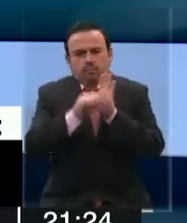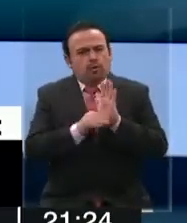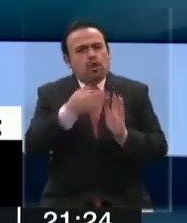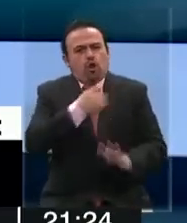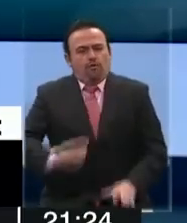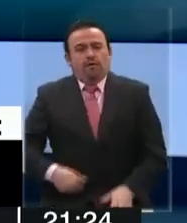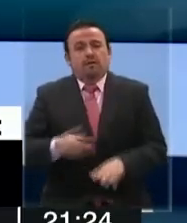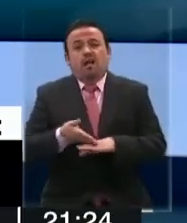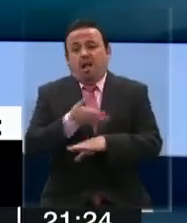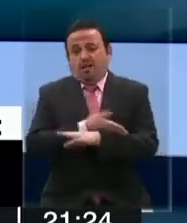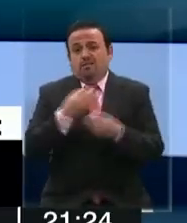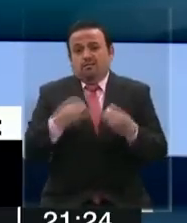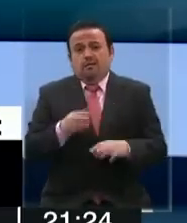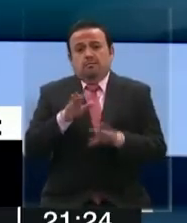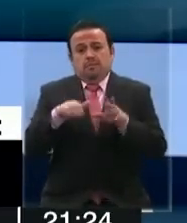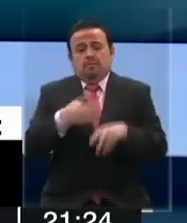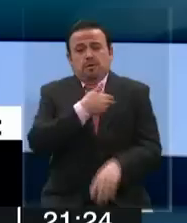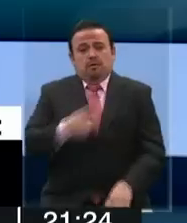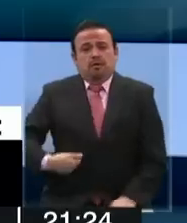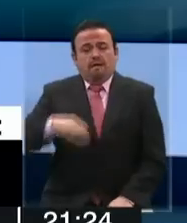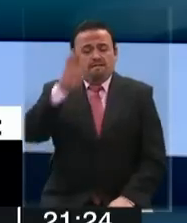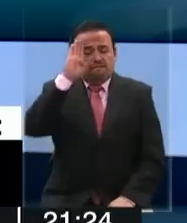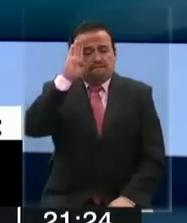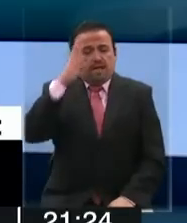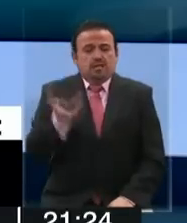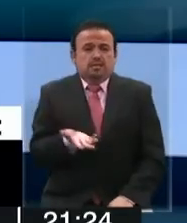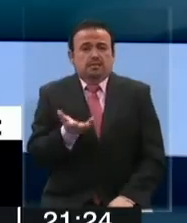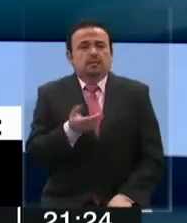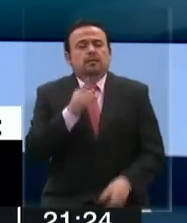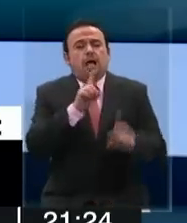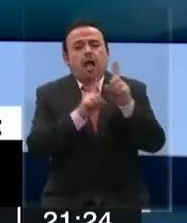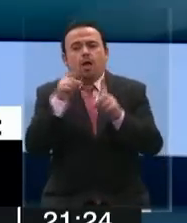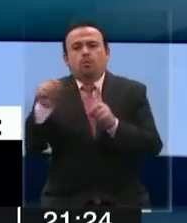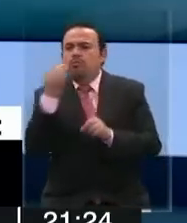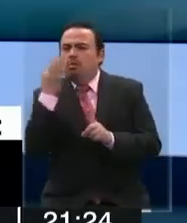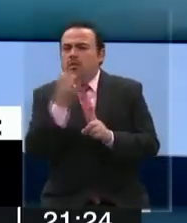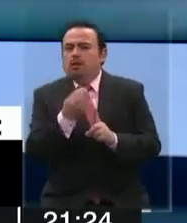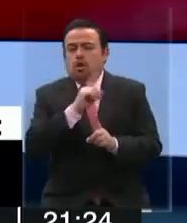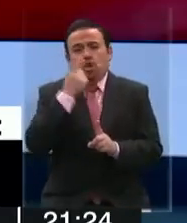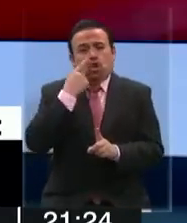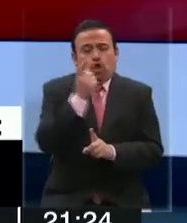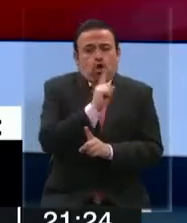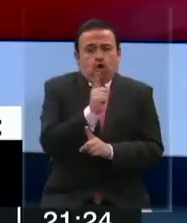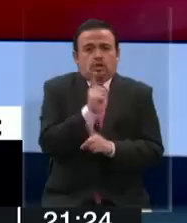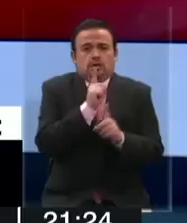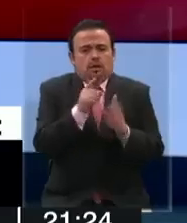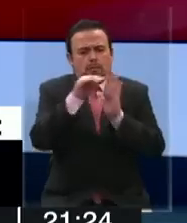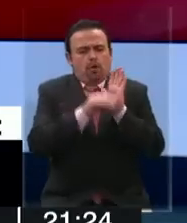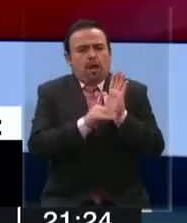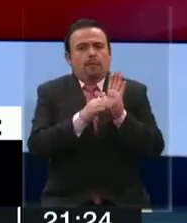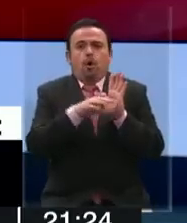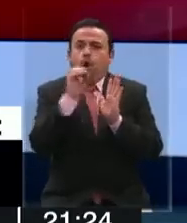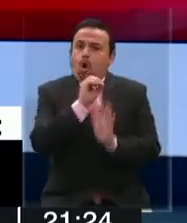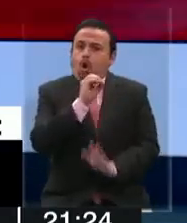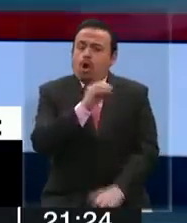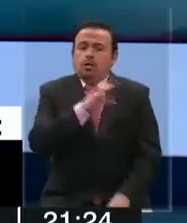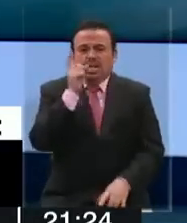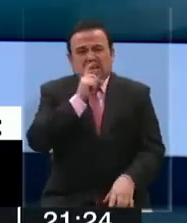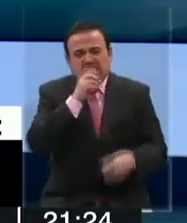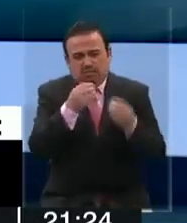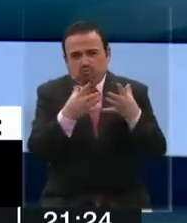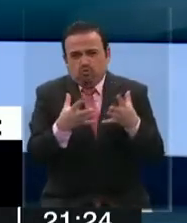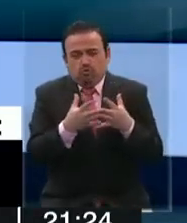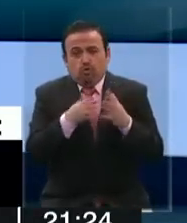produzca lo que se produjo durante el gobierno de la presidenta Michel bachelet donde algunos señalan que o no conocían directamente todo el programa o estaba de algunas